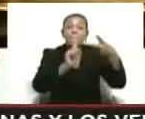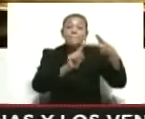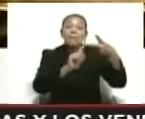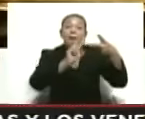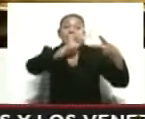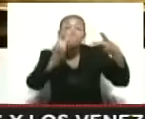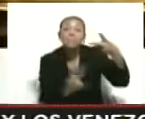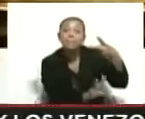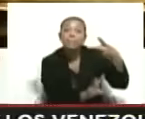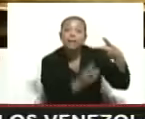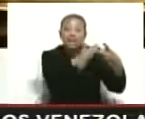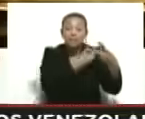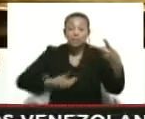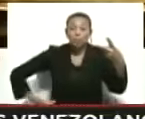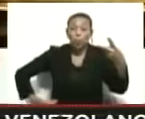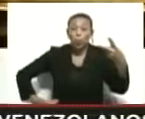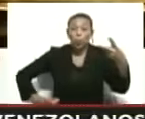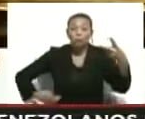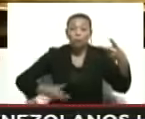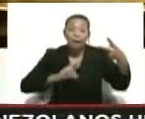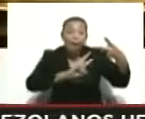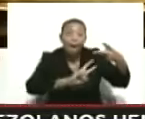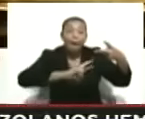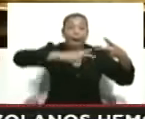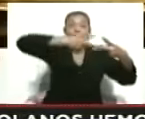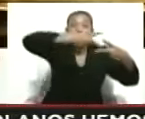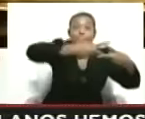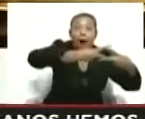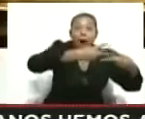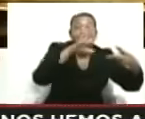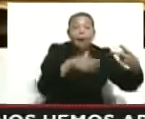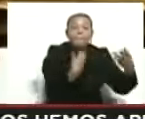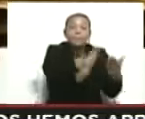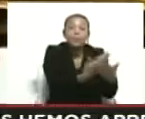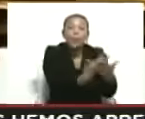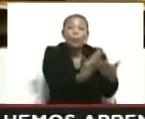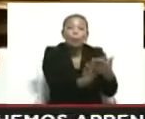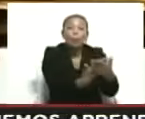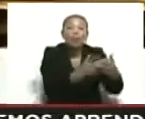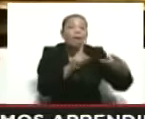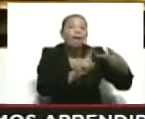la Asamblea Nacional en el orden inverso en la que fueron presentadas.